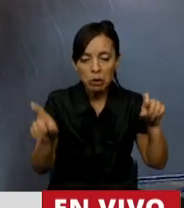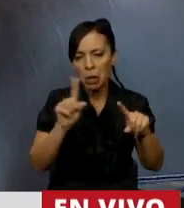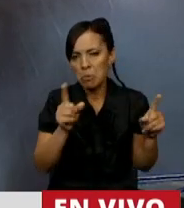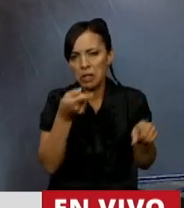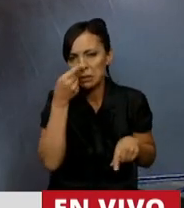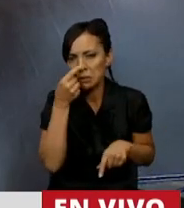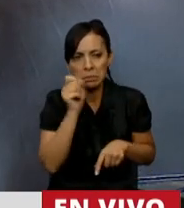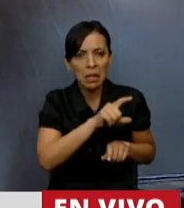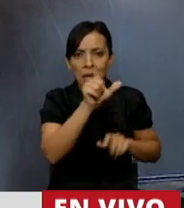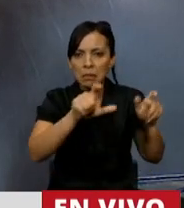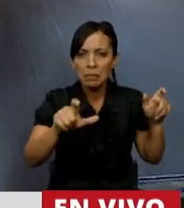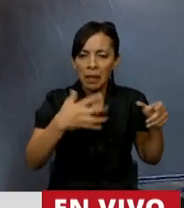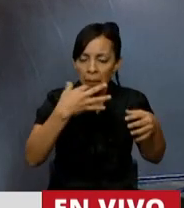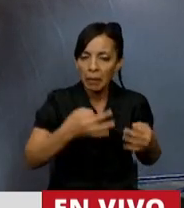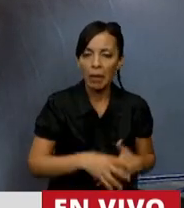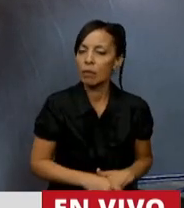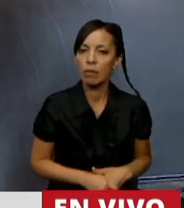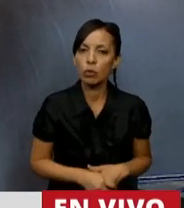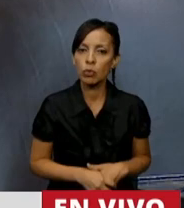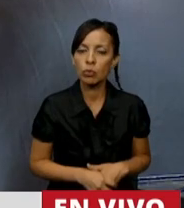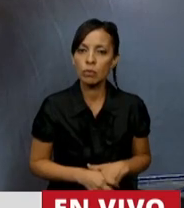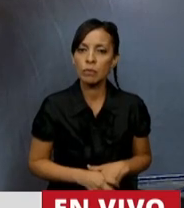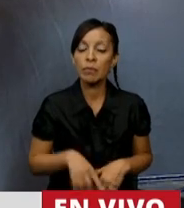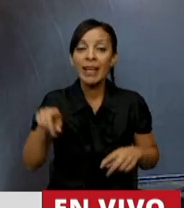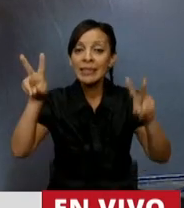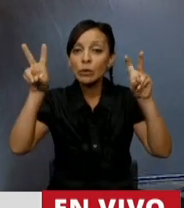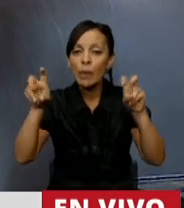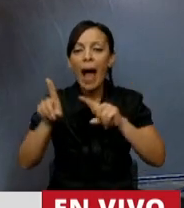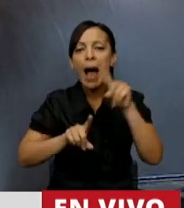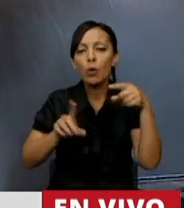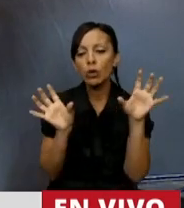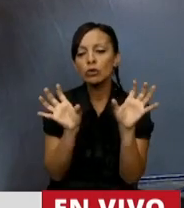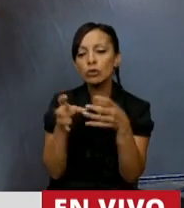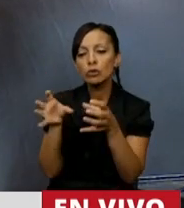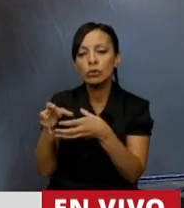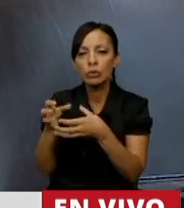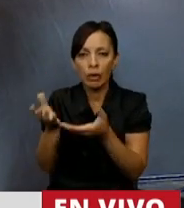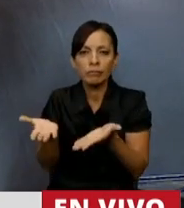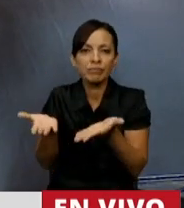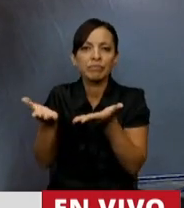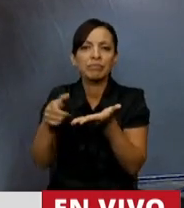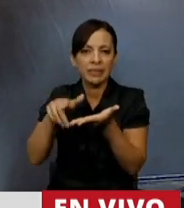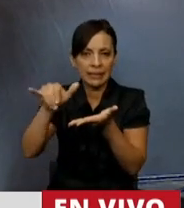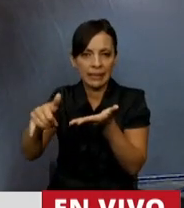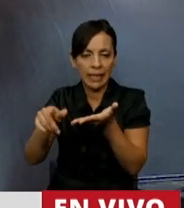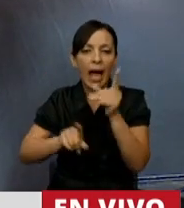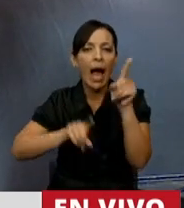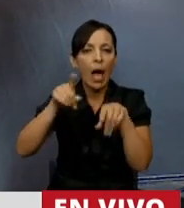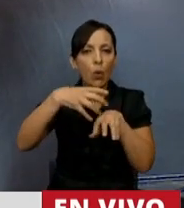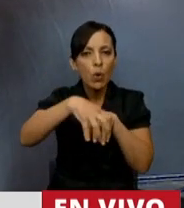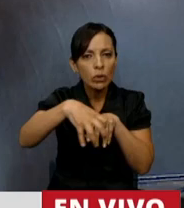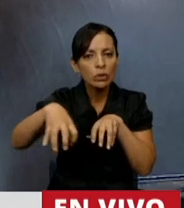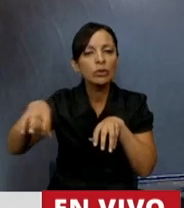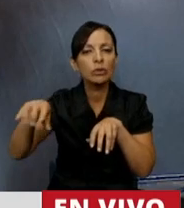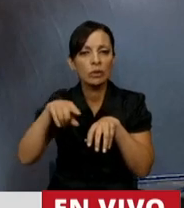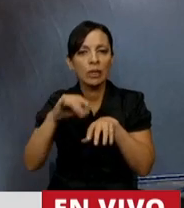de la Argentina verdadera. Este es un tema de ciertos sectores ideologizados, de ciertos sectores que